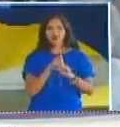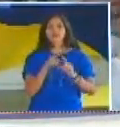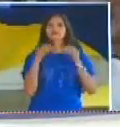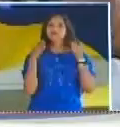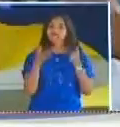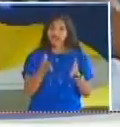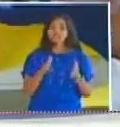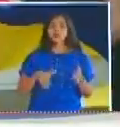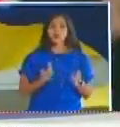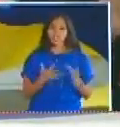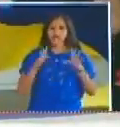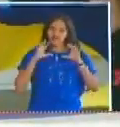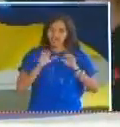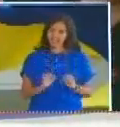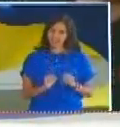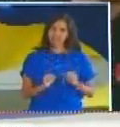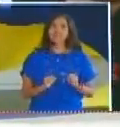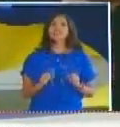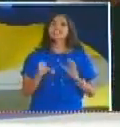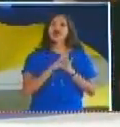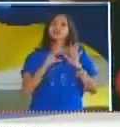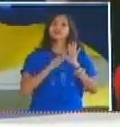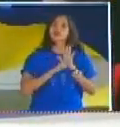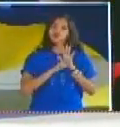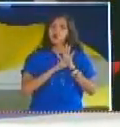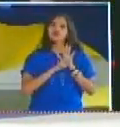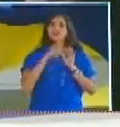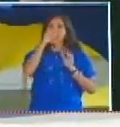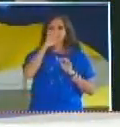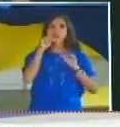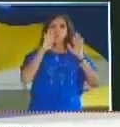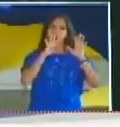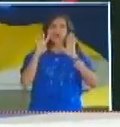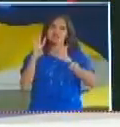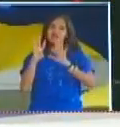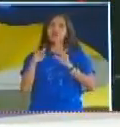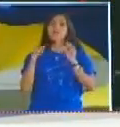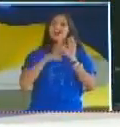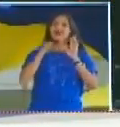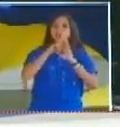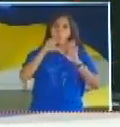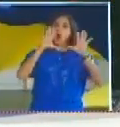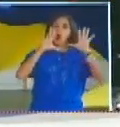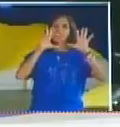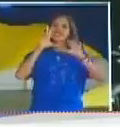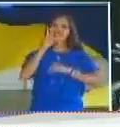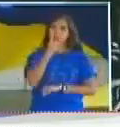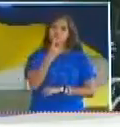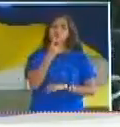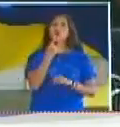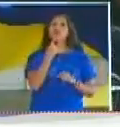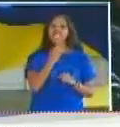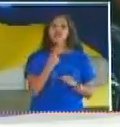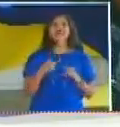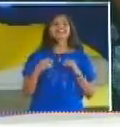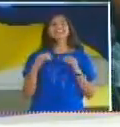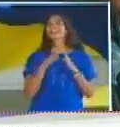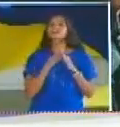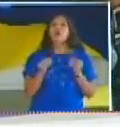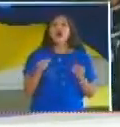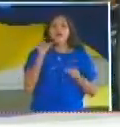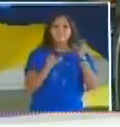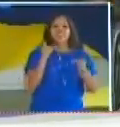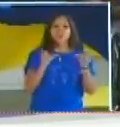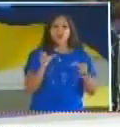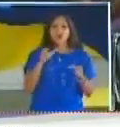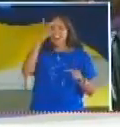así poder afianzar la constitución del año 99, cuando en ese artículo 81 nos dijeron que éramos